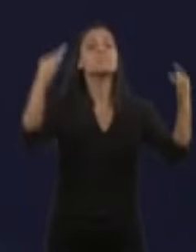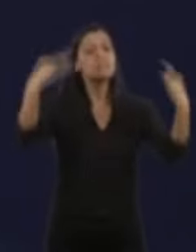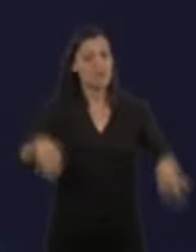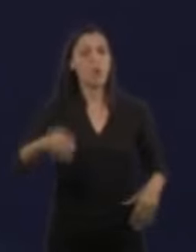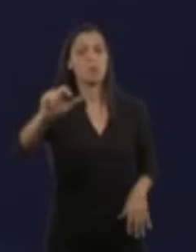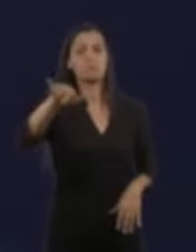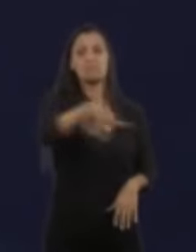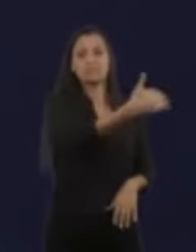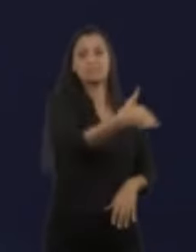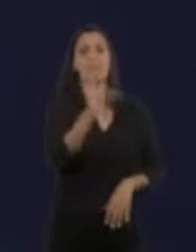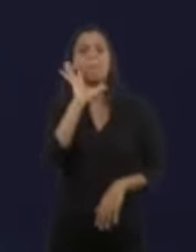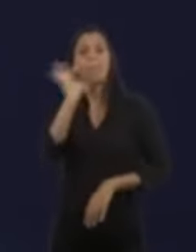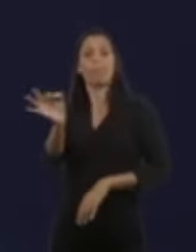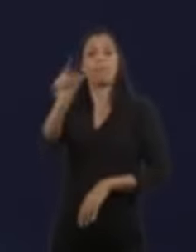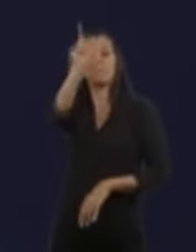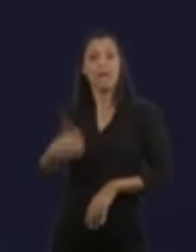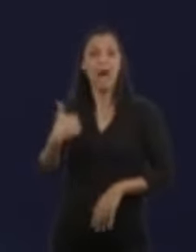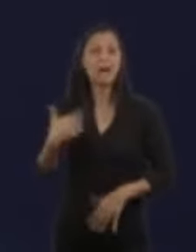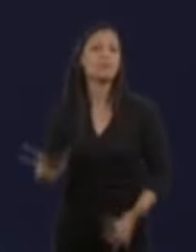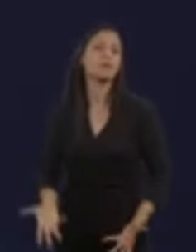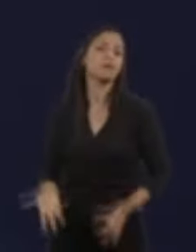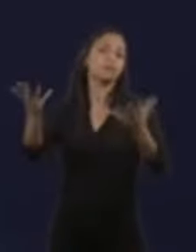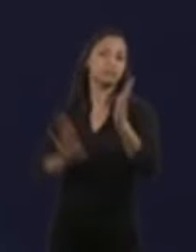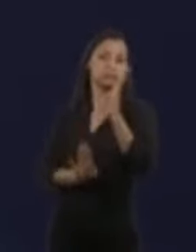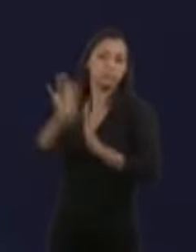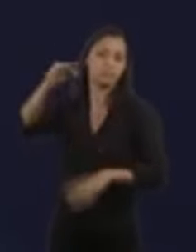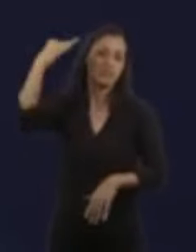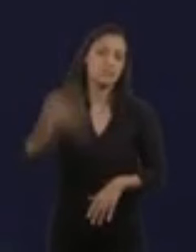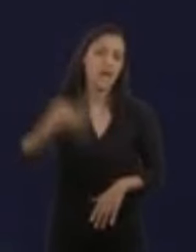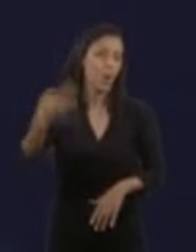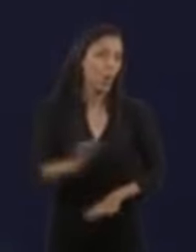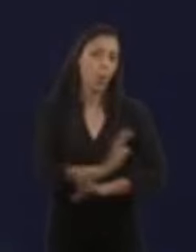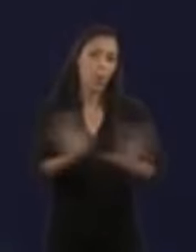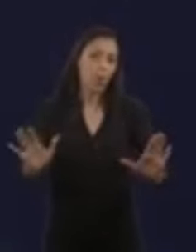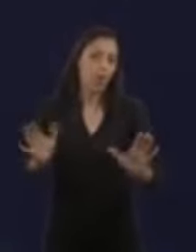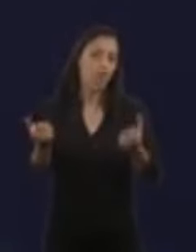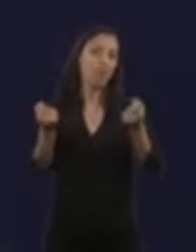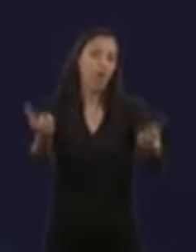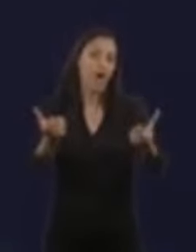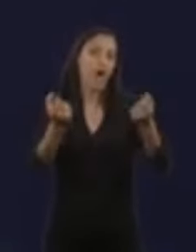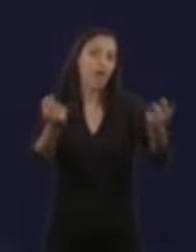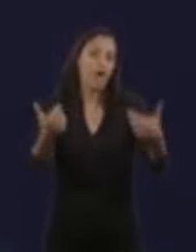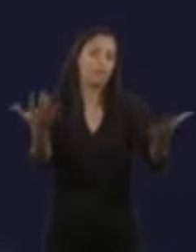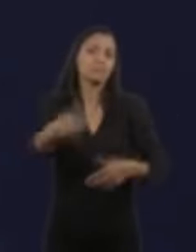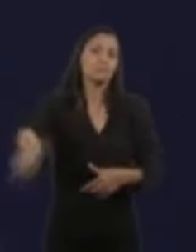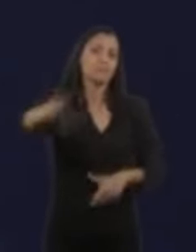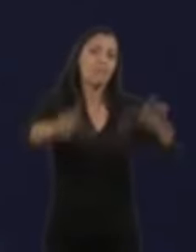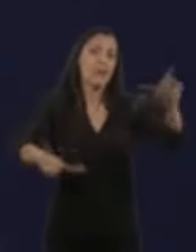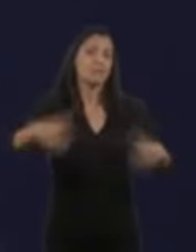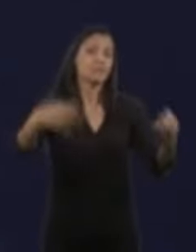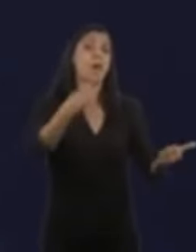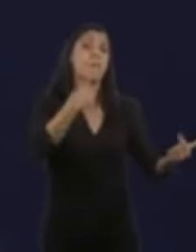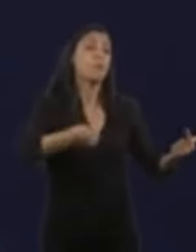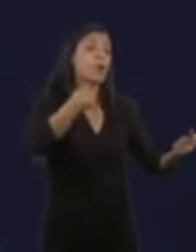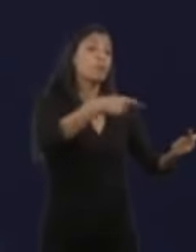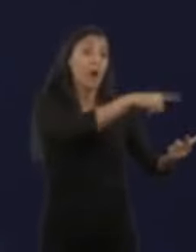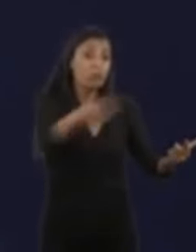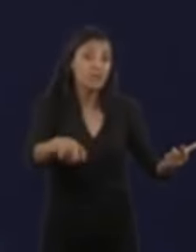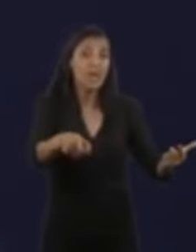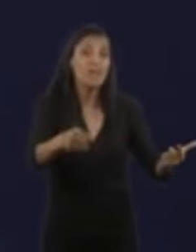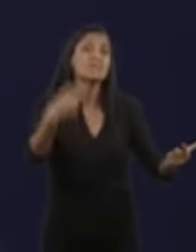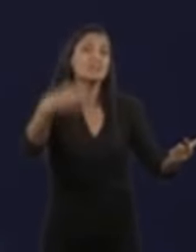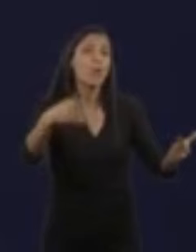una Argentina grande y con todos los Pilares necesarios para que prácticamente todas las preguntas que me hacen en la conferencia no las tengan